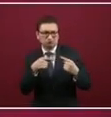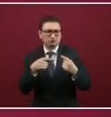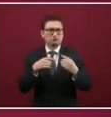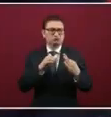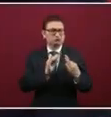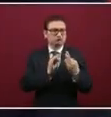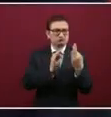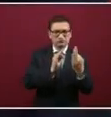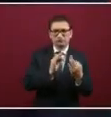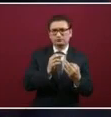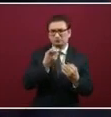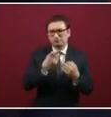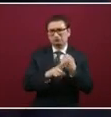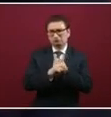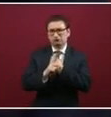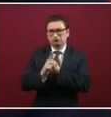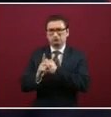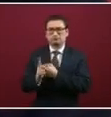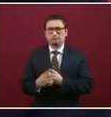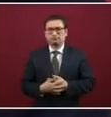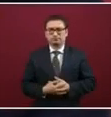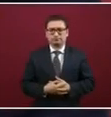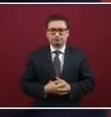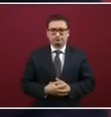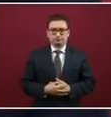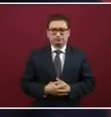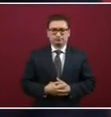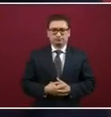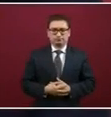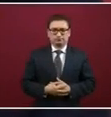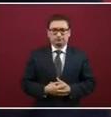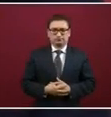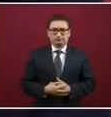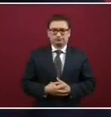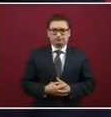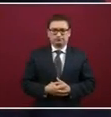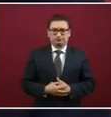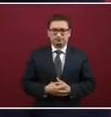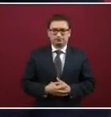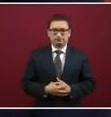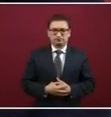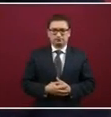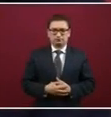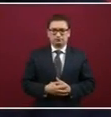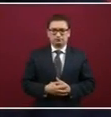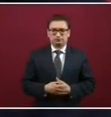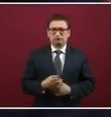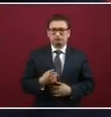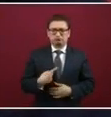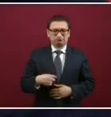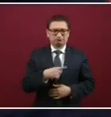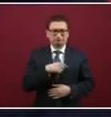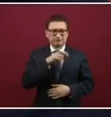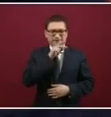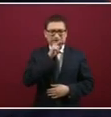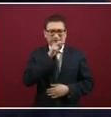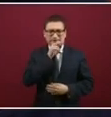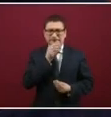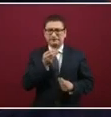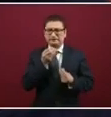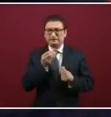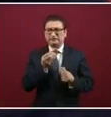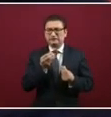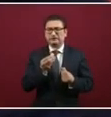básicamente. Hay algo que nos preocupa bastante,